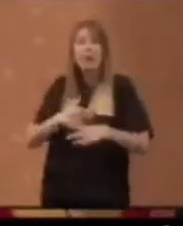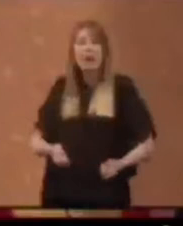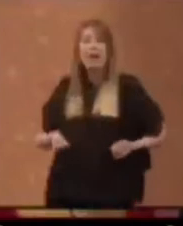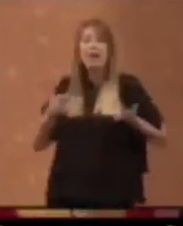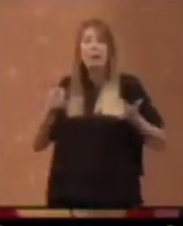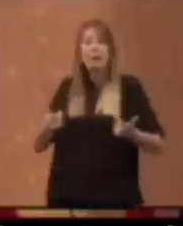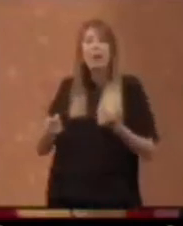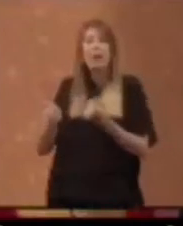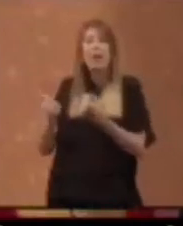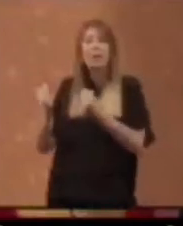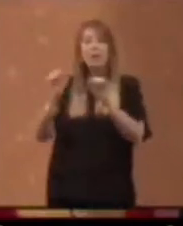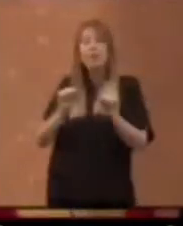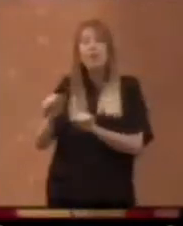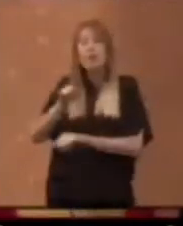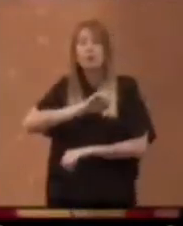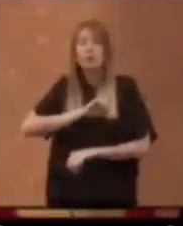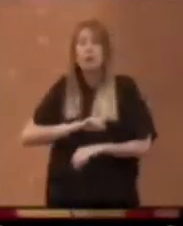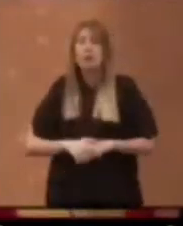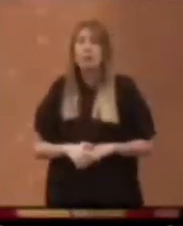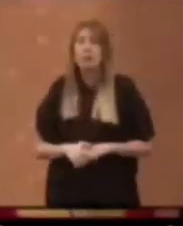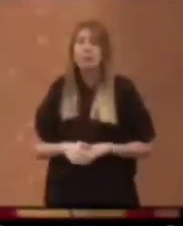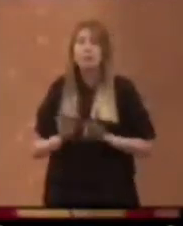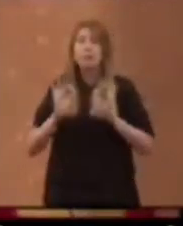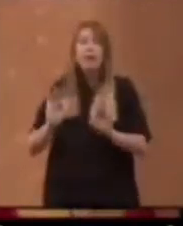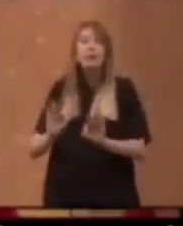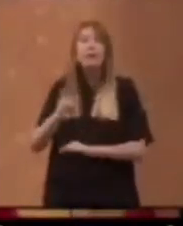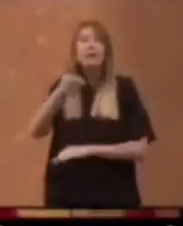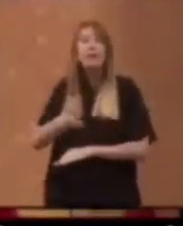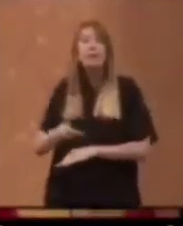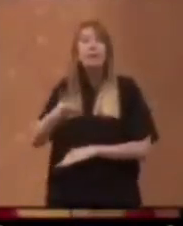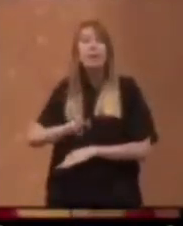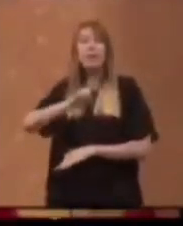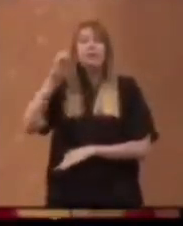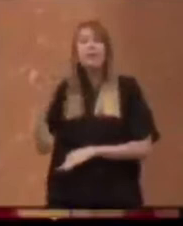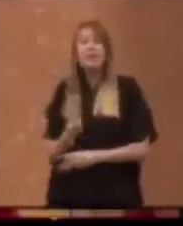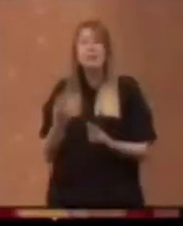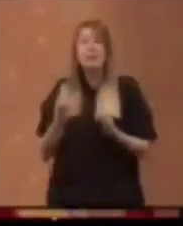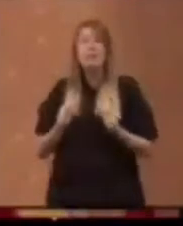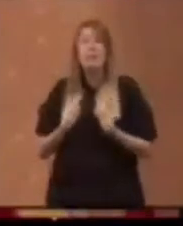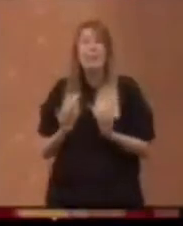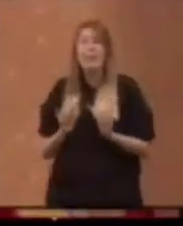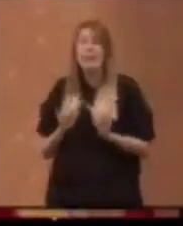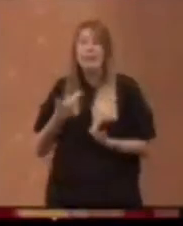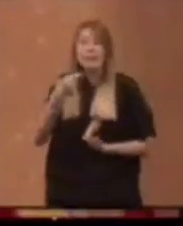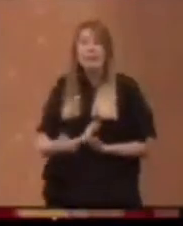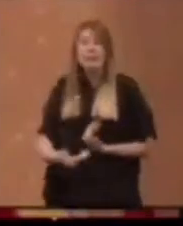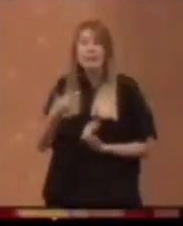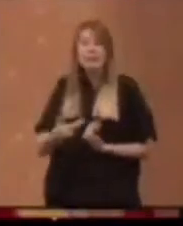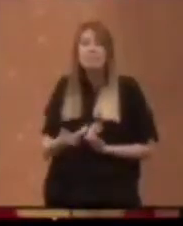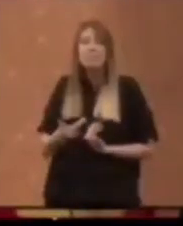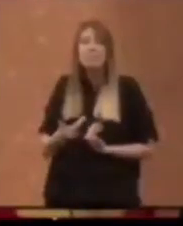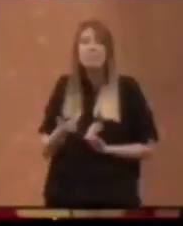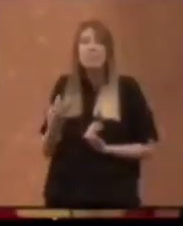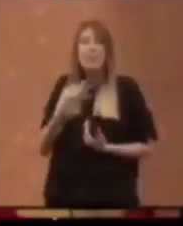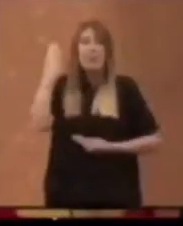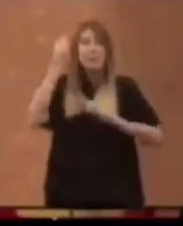proteja. Así, la importancia de la biodiversidad en nuestra vida es incalculable. Era imprescindible que reflexionáramos